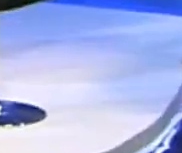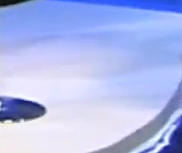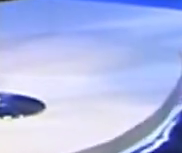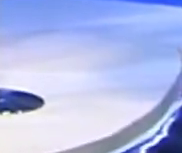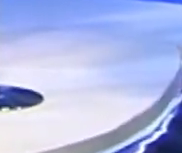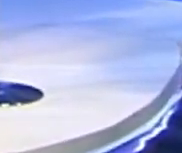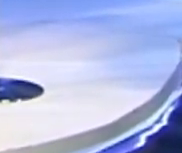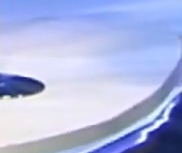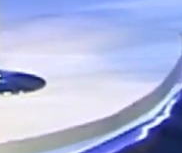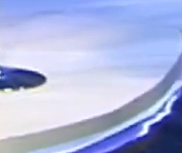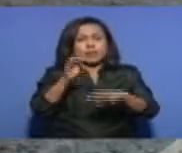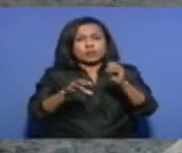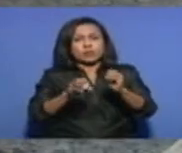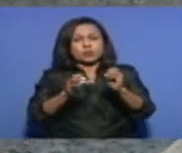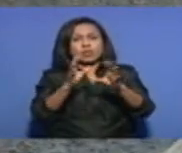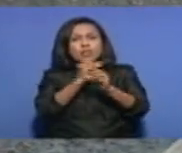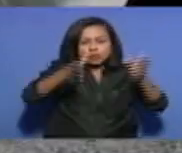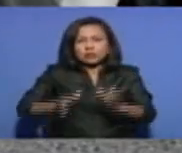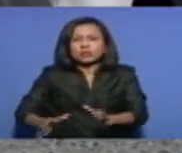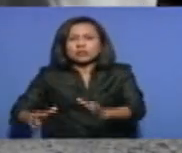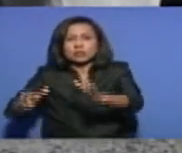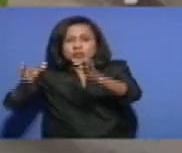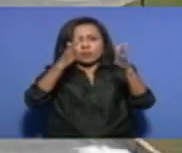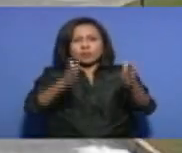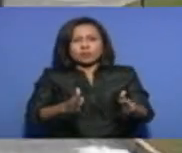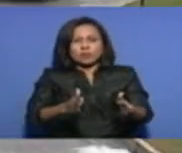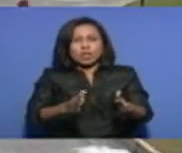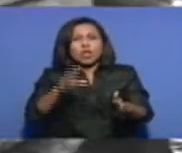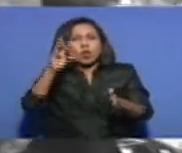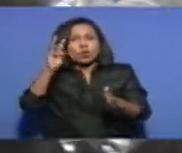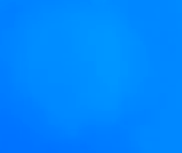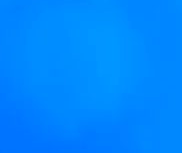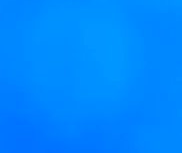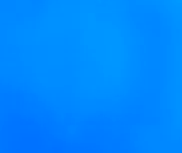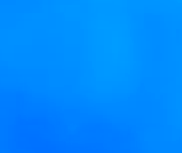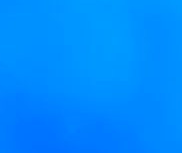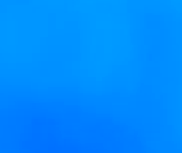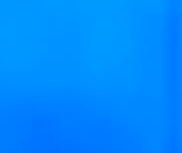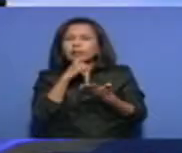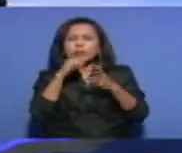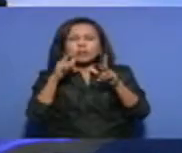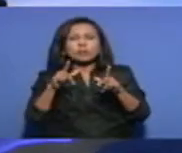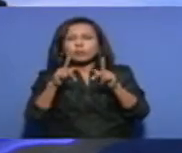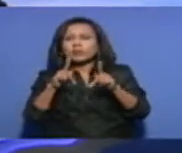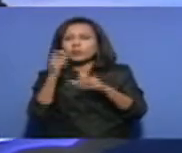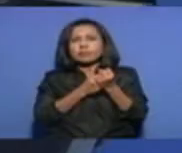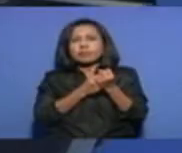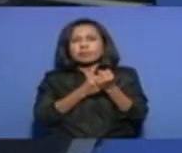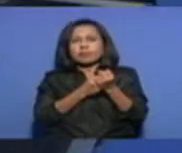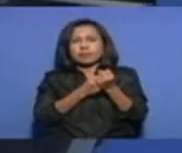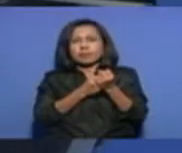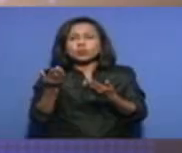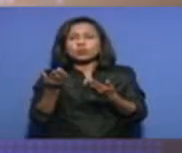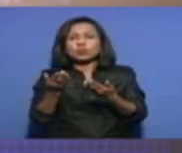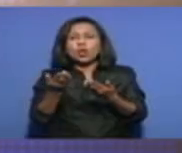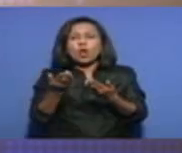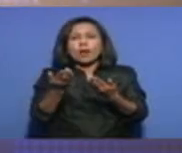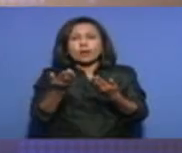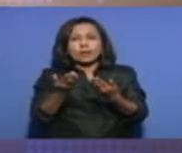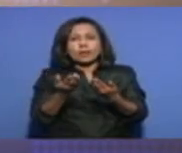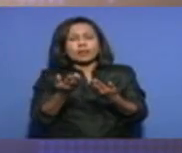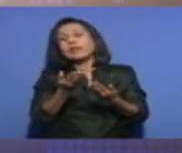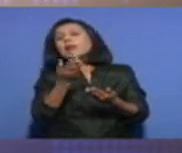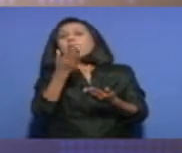Este domingo a las 10 de la mañana, usted tiene una cita con la retransmisión de Panorama. Esta semana con el tema, inversiones